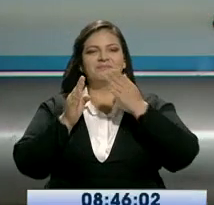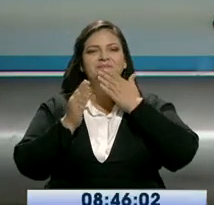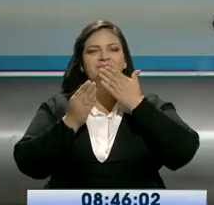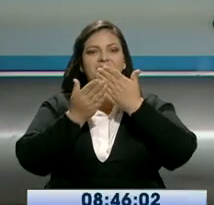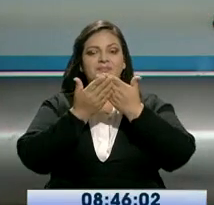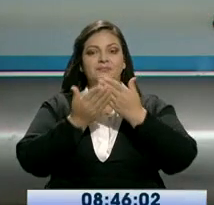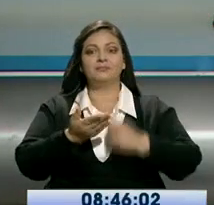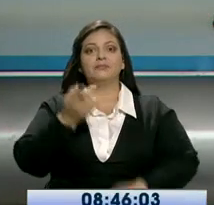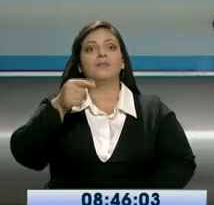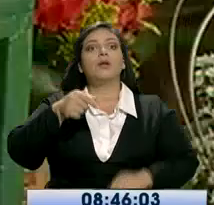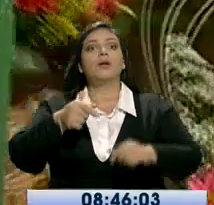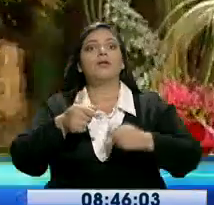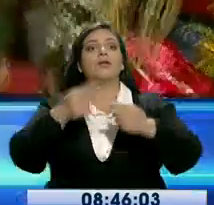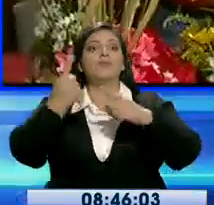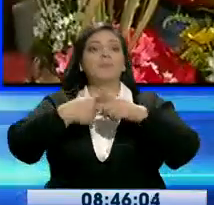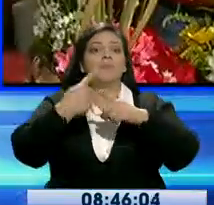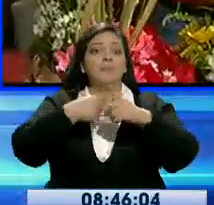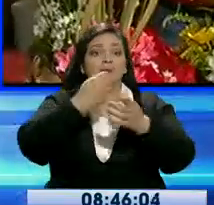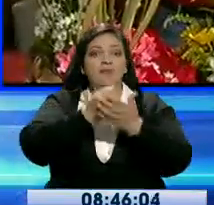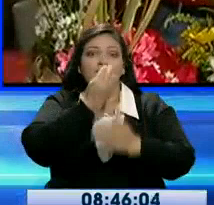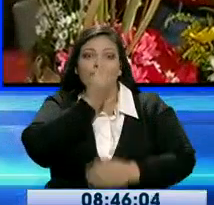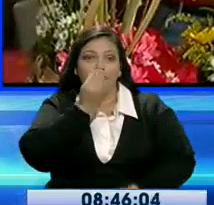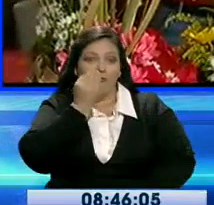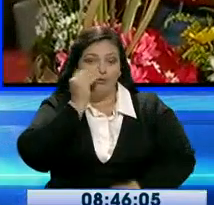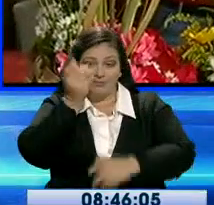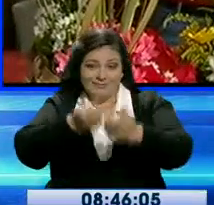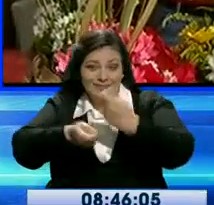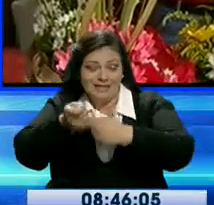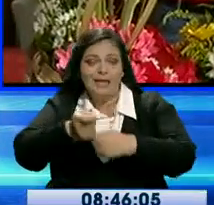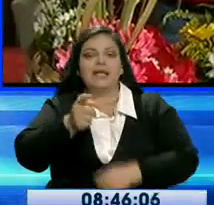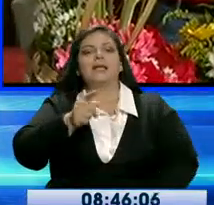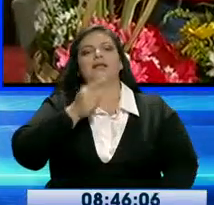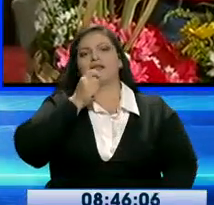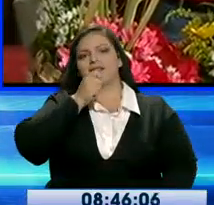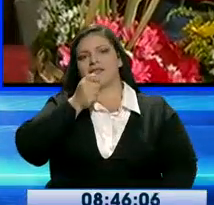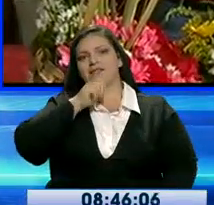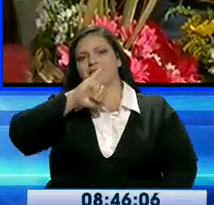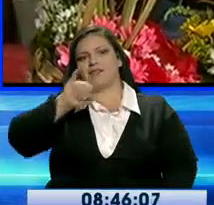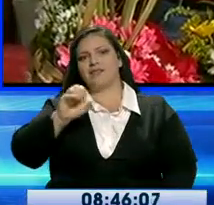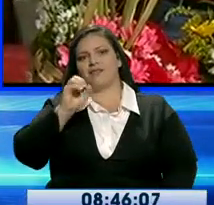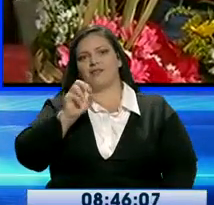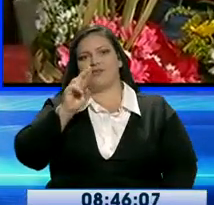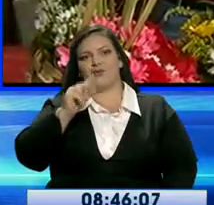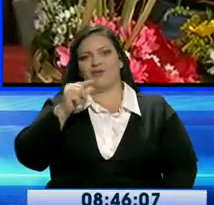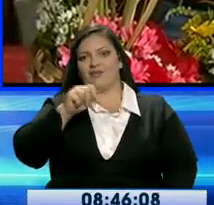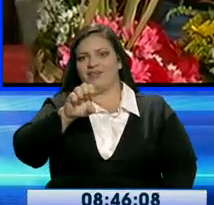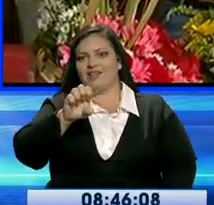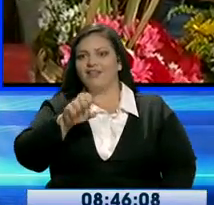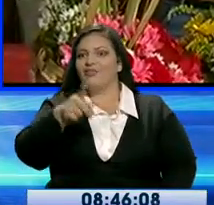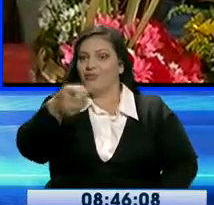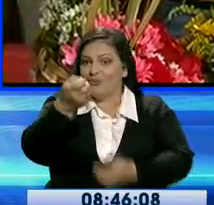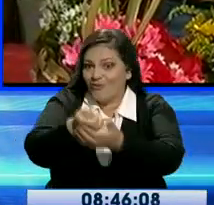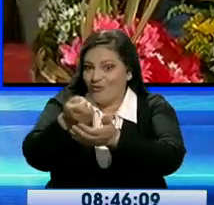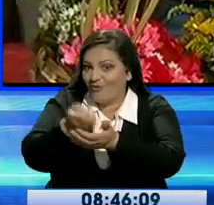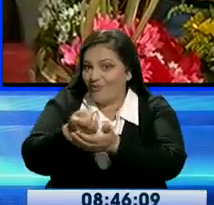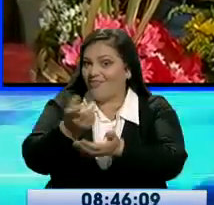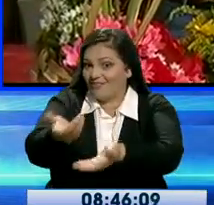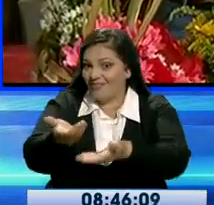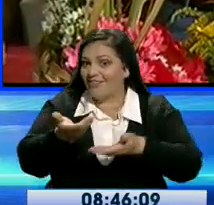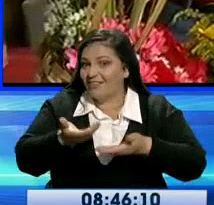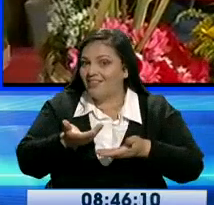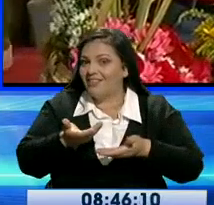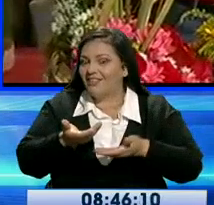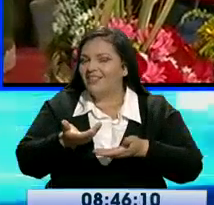Jorge Salazar está cotizando todos los ramos de flores para traer acá al canal a las mamitas. ¿Qué tal, Jorge?